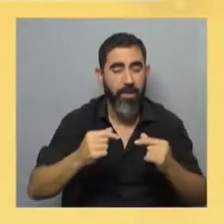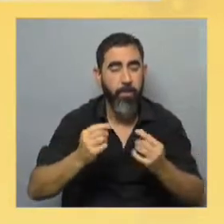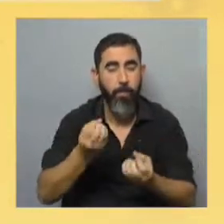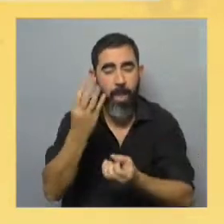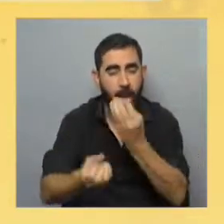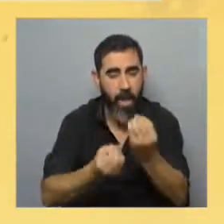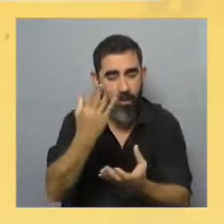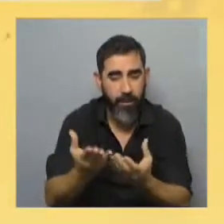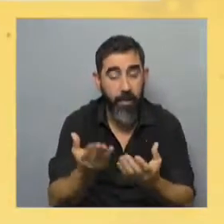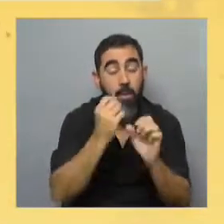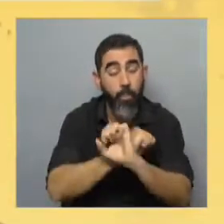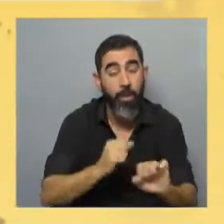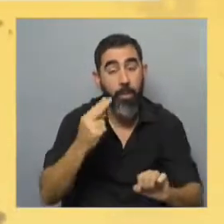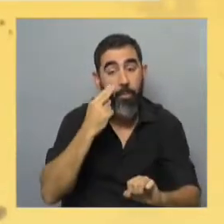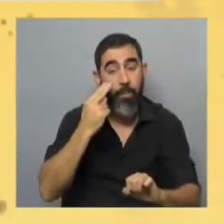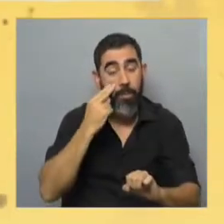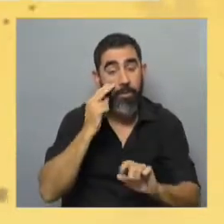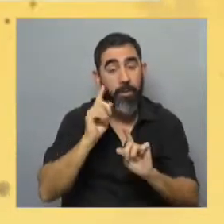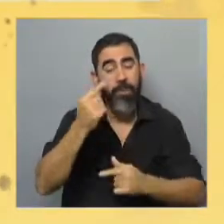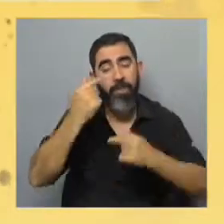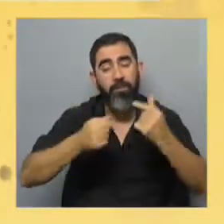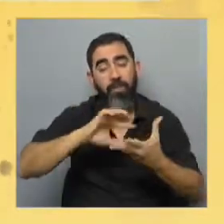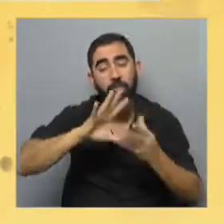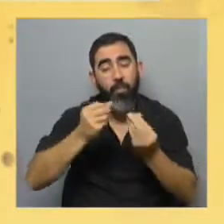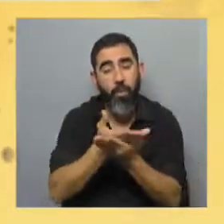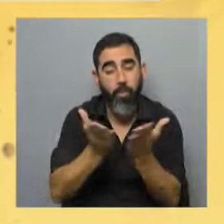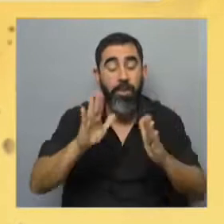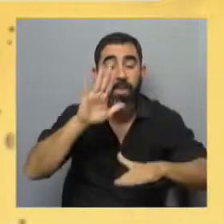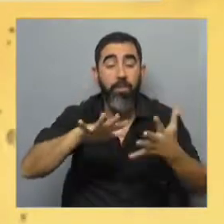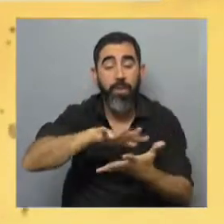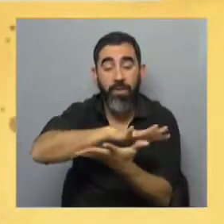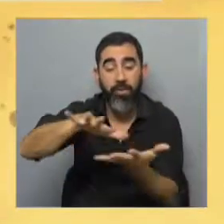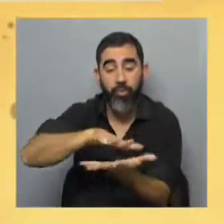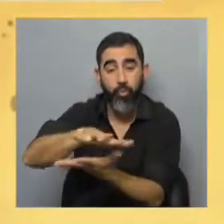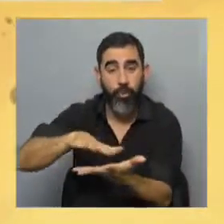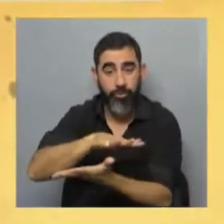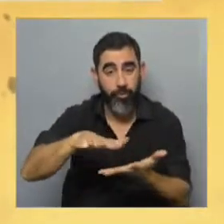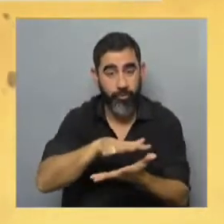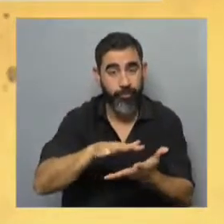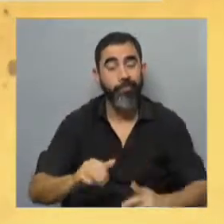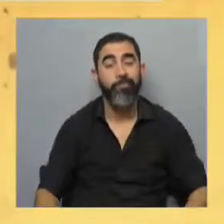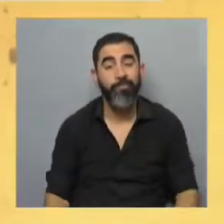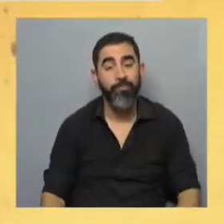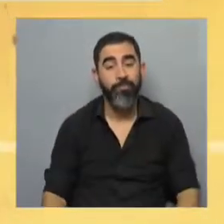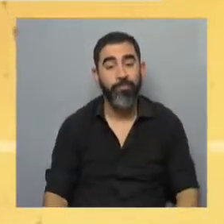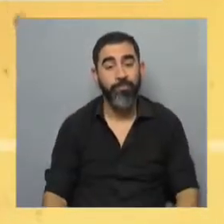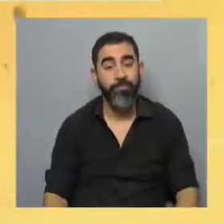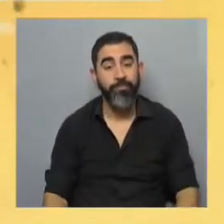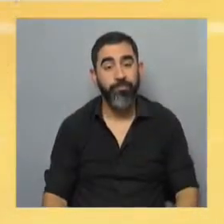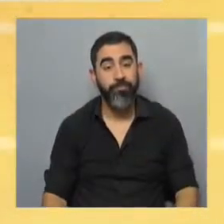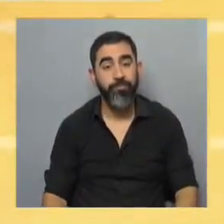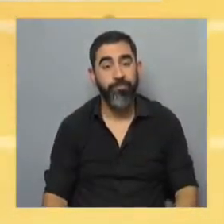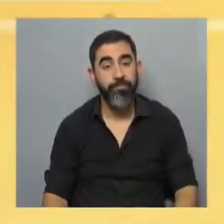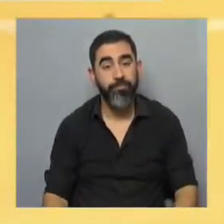El problema puede expresarse de distintas formas de acuerdo a las condiciones locales del ecosistema. Pero en